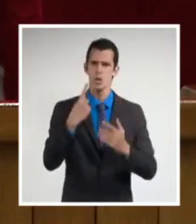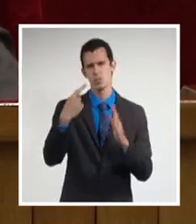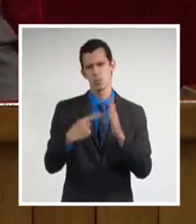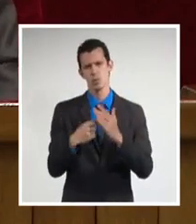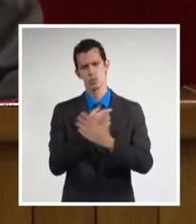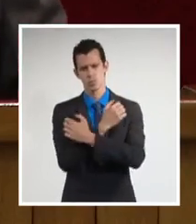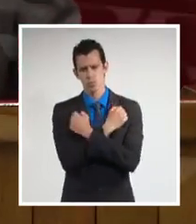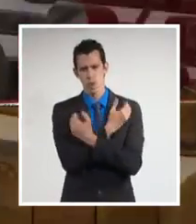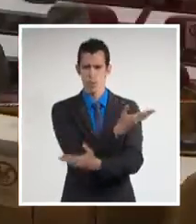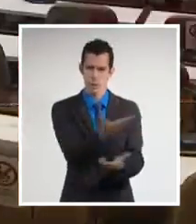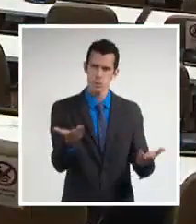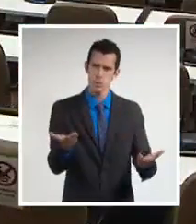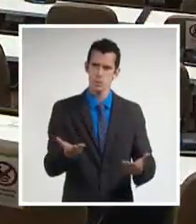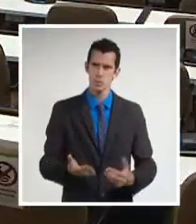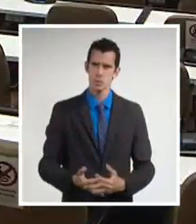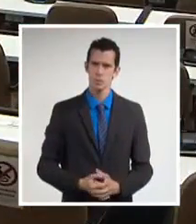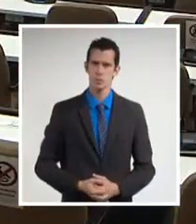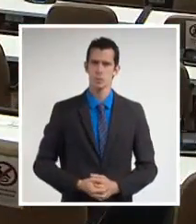revolucionario.